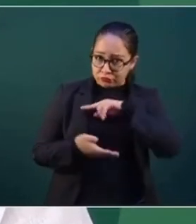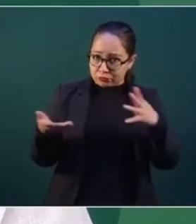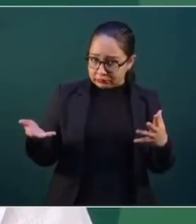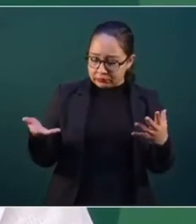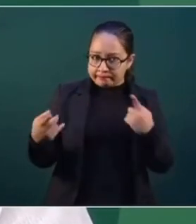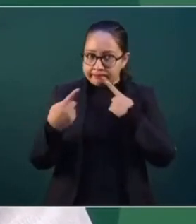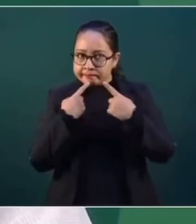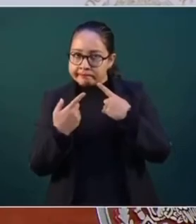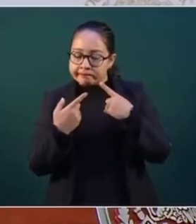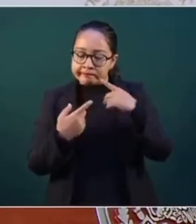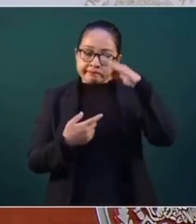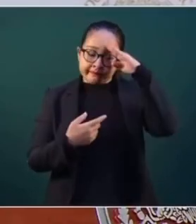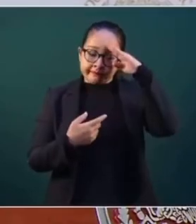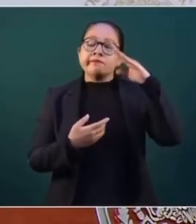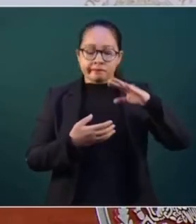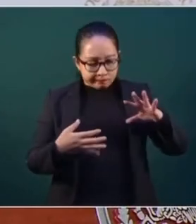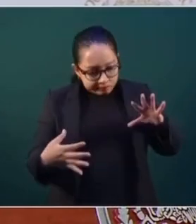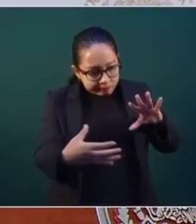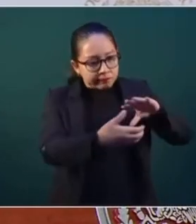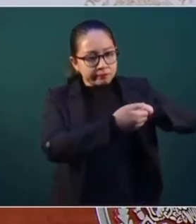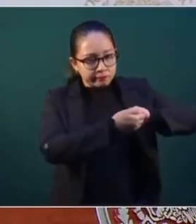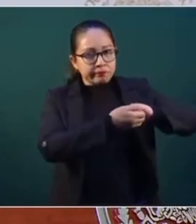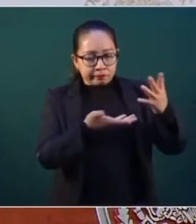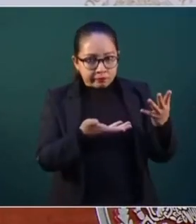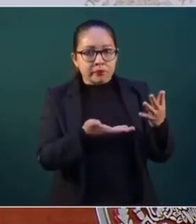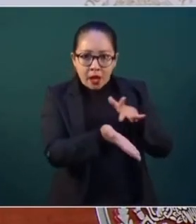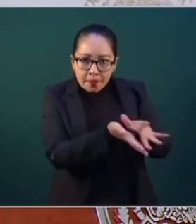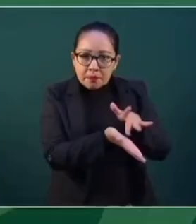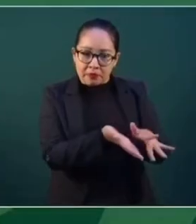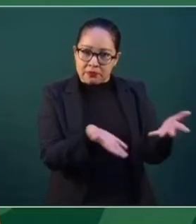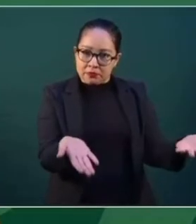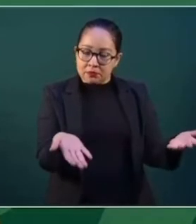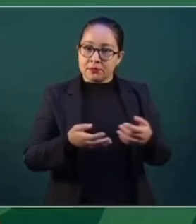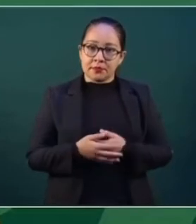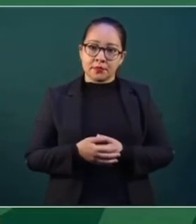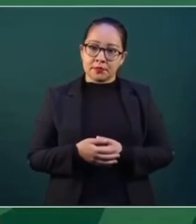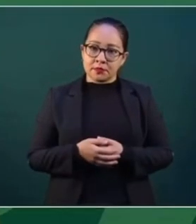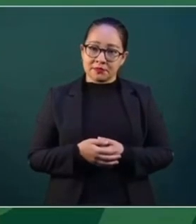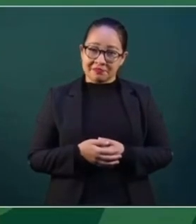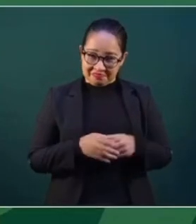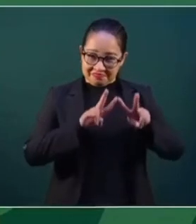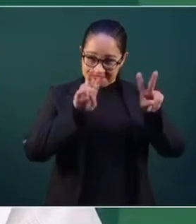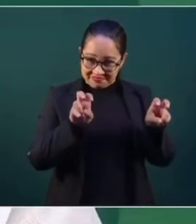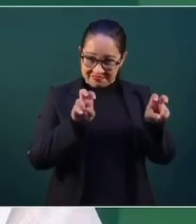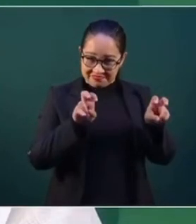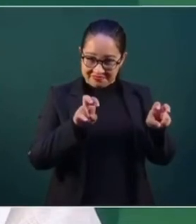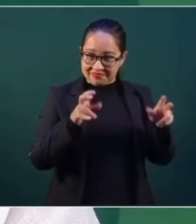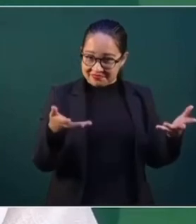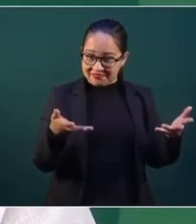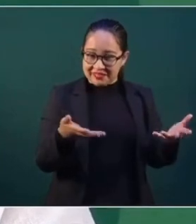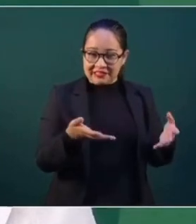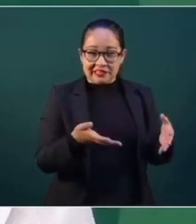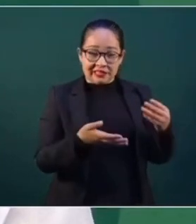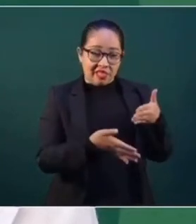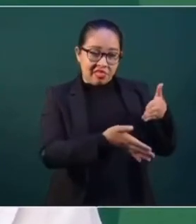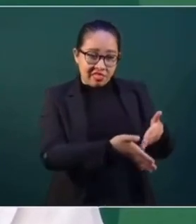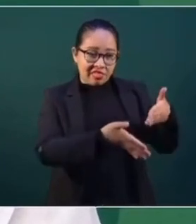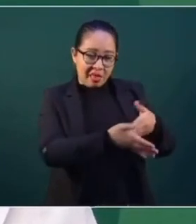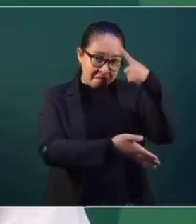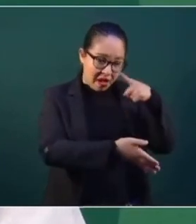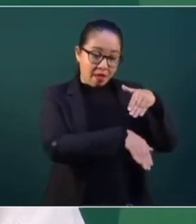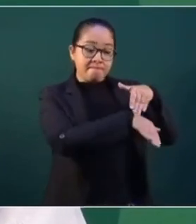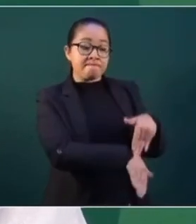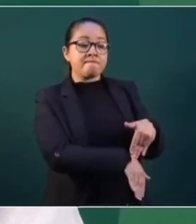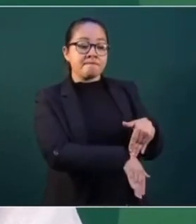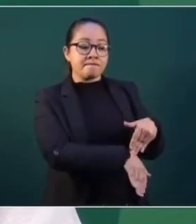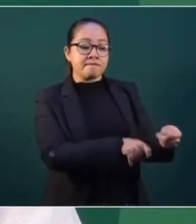por solidaridad frente a esta situación de bloqueo, queriendo someter